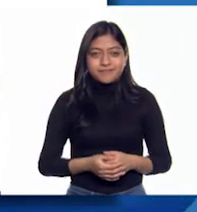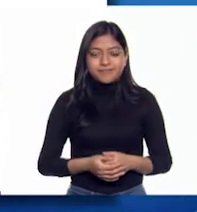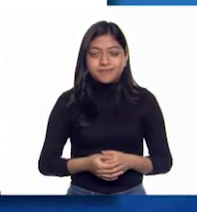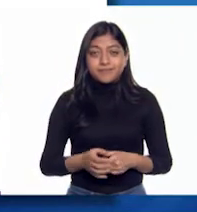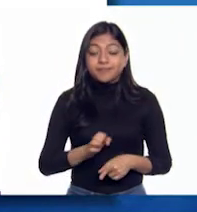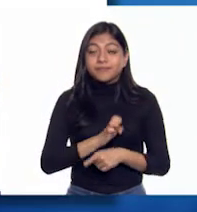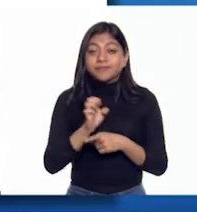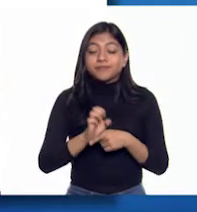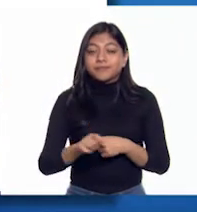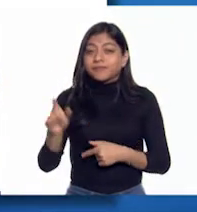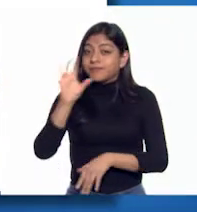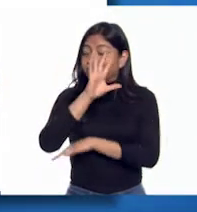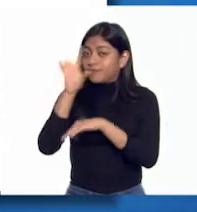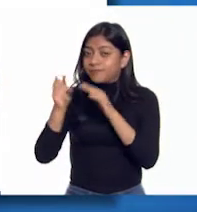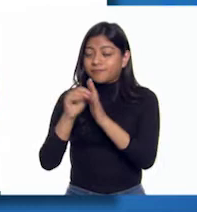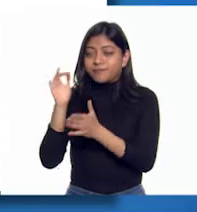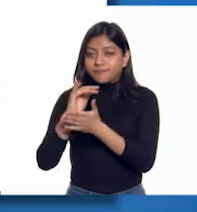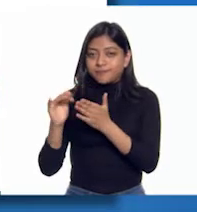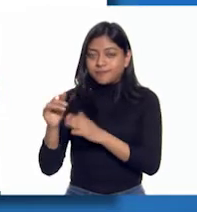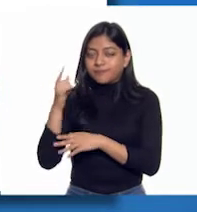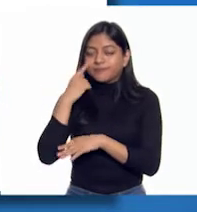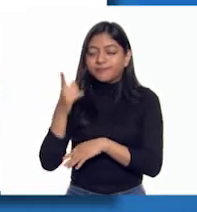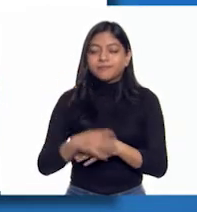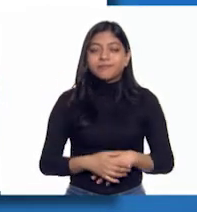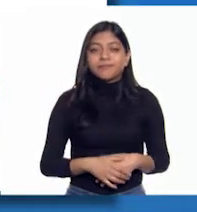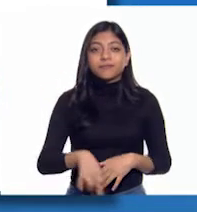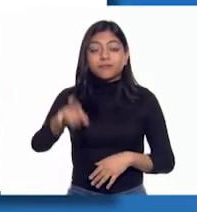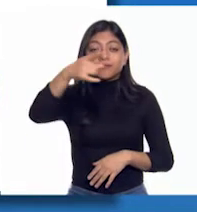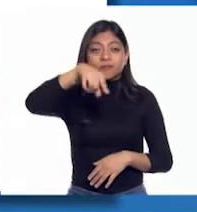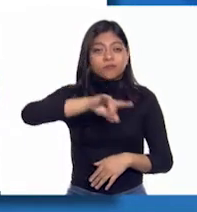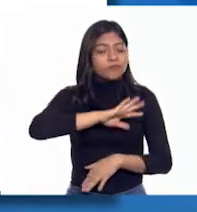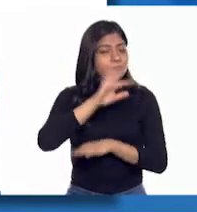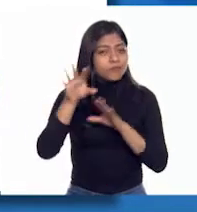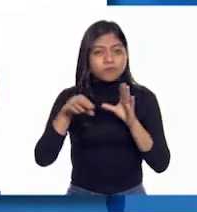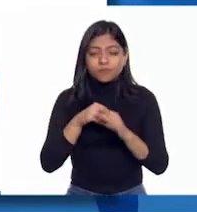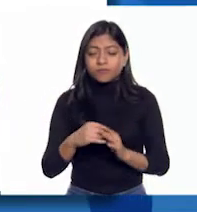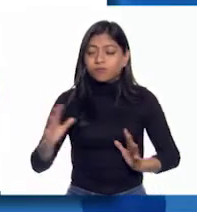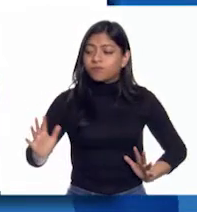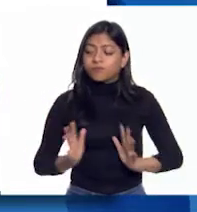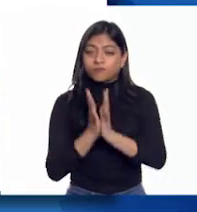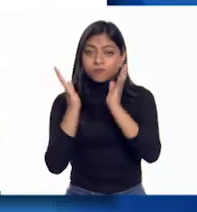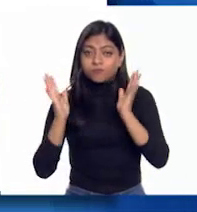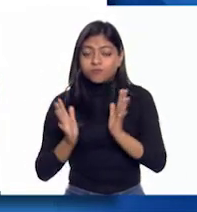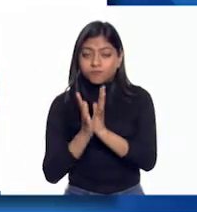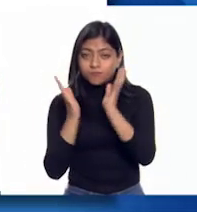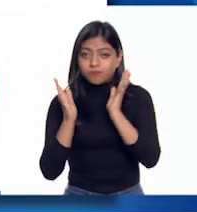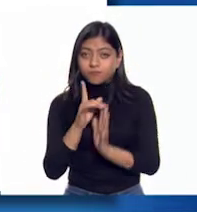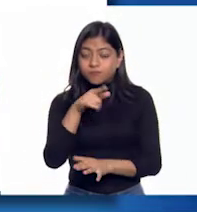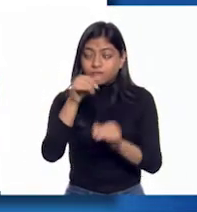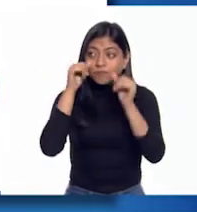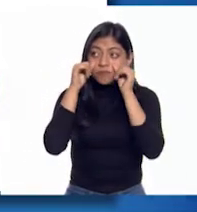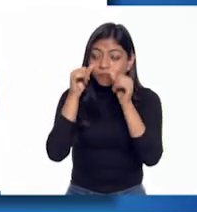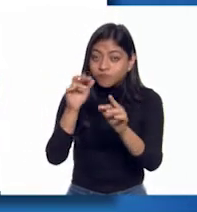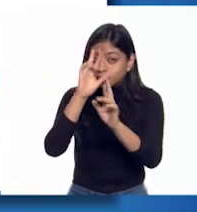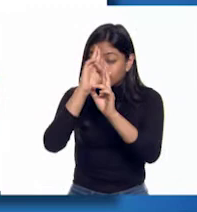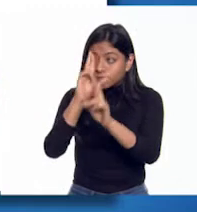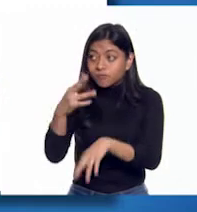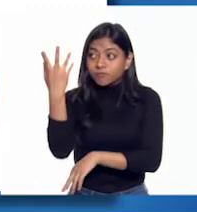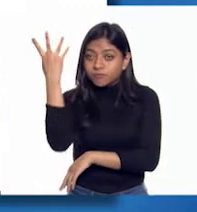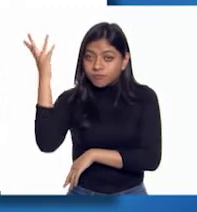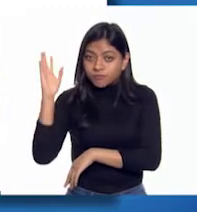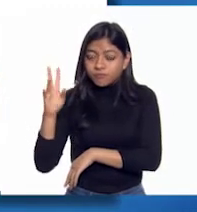Entonces, nuestra frase dice así. Cuando todas y todos participamos, escuchamos y